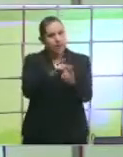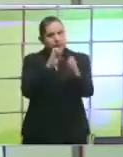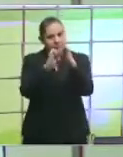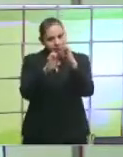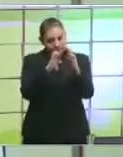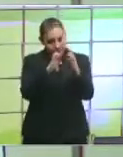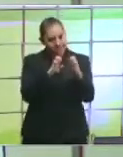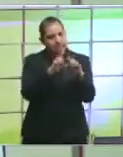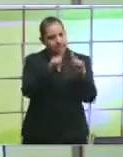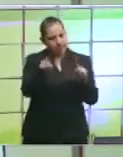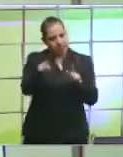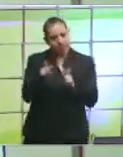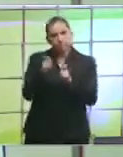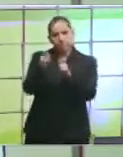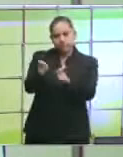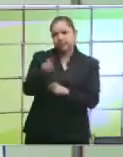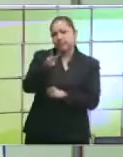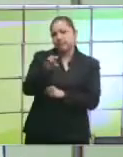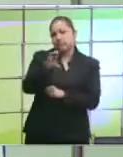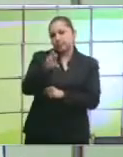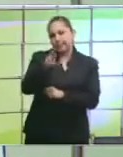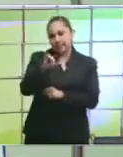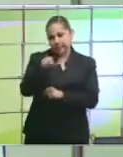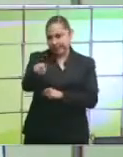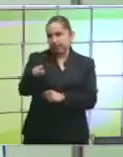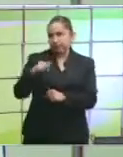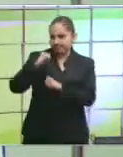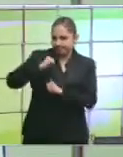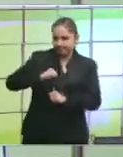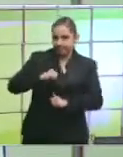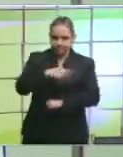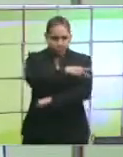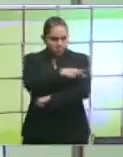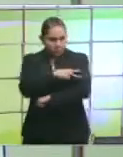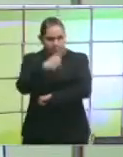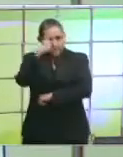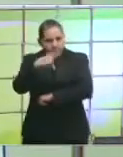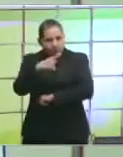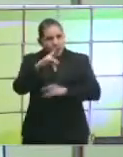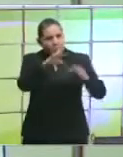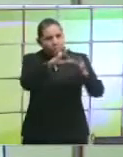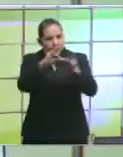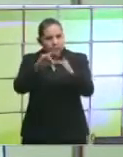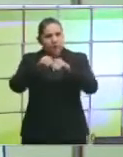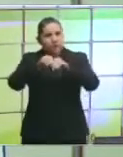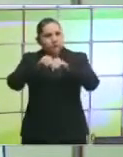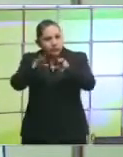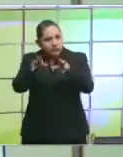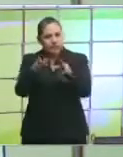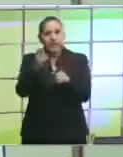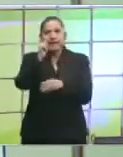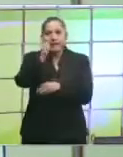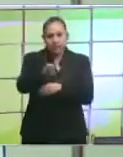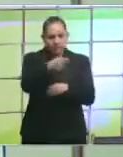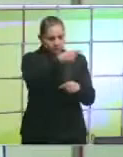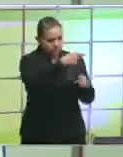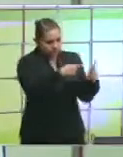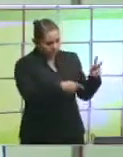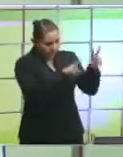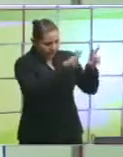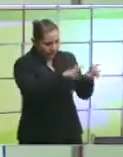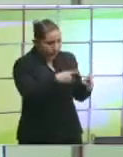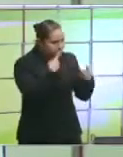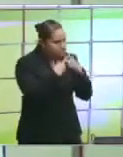de vocería donde se haga una explicación general de lo que estamos enfrentando en cada uno de los asuntos